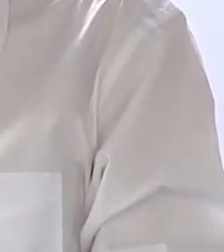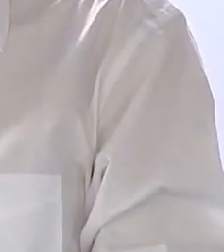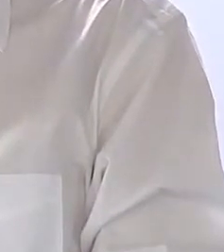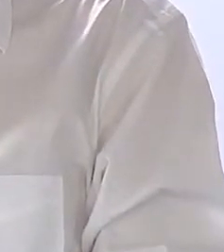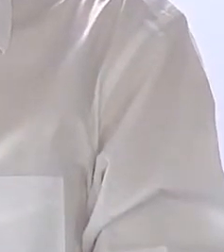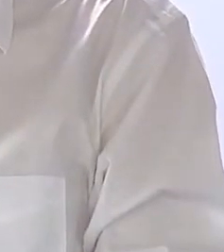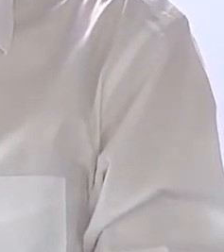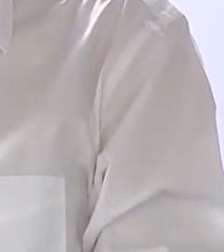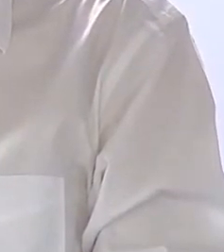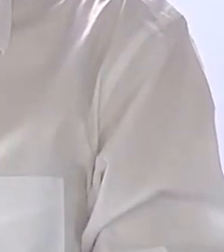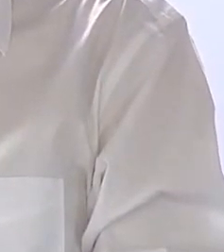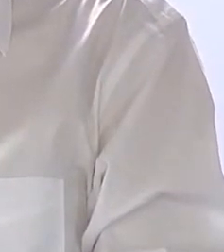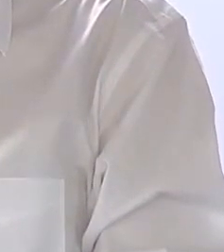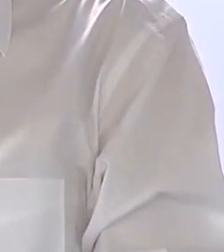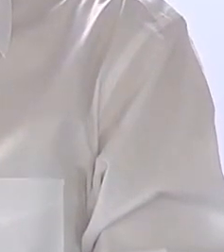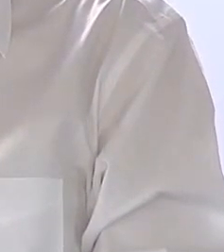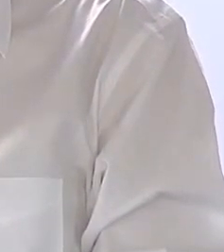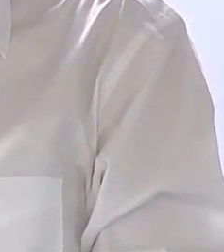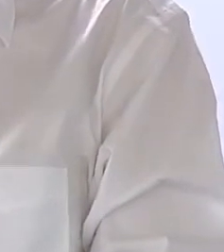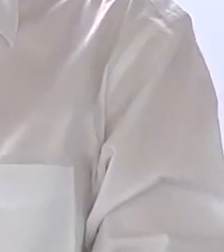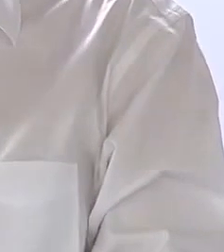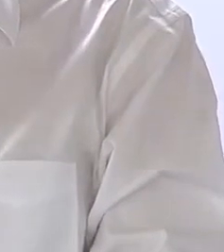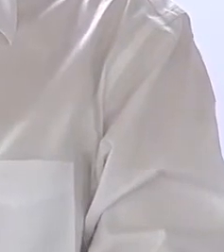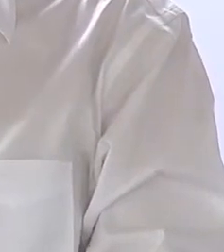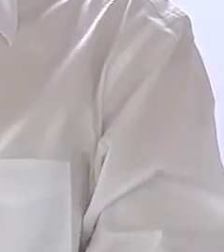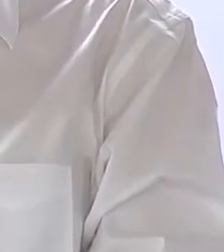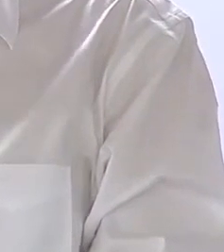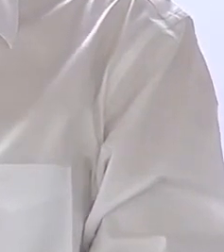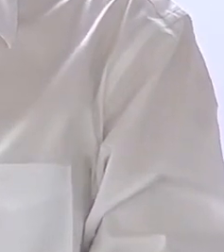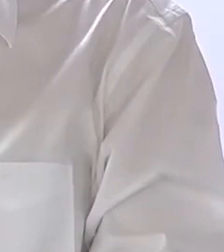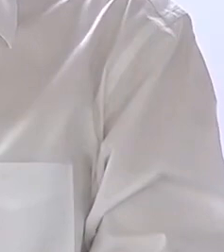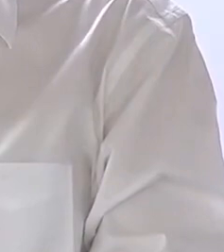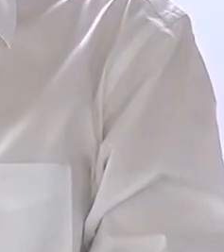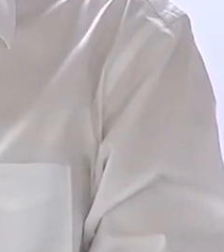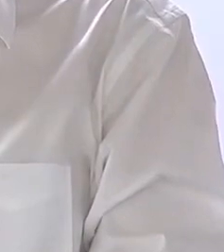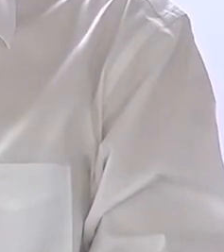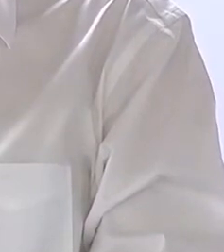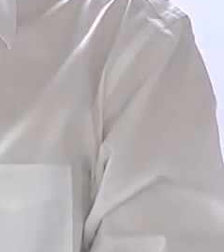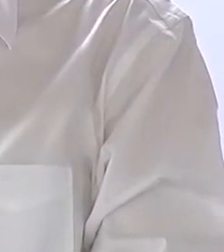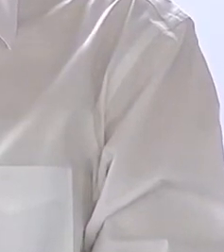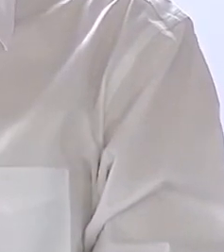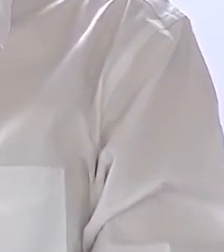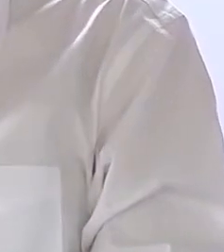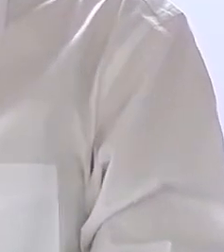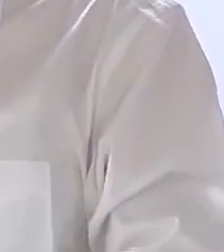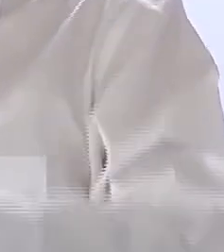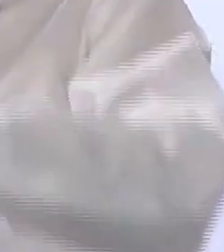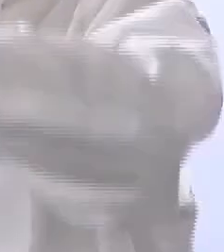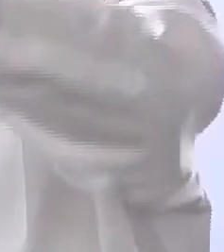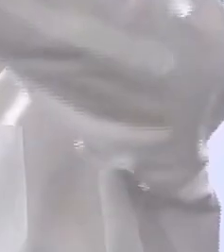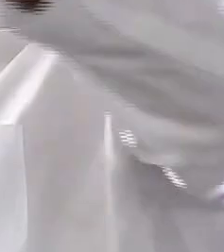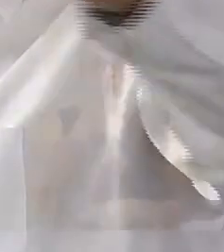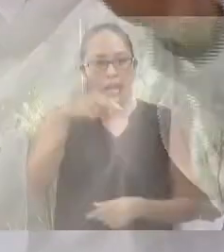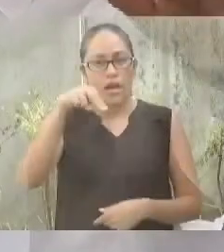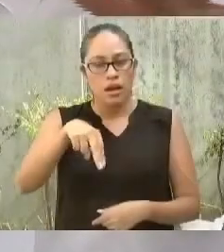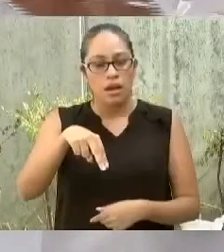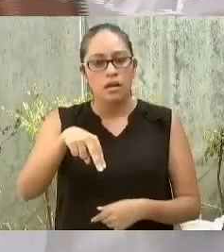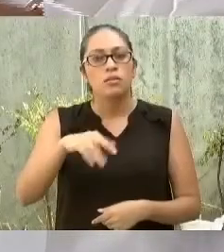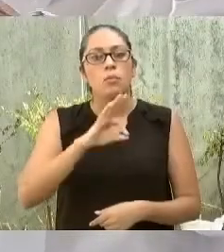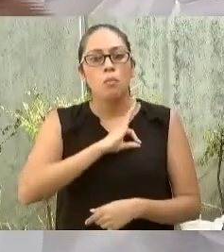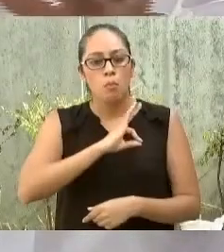266 coordinaciones territoriales. Va a tener presencia la Guardia Nacional en todo el